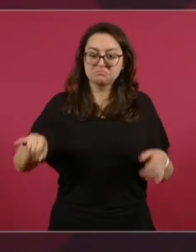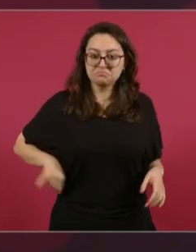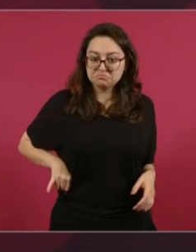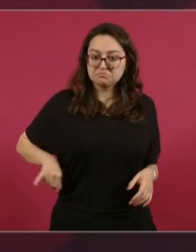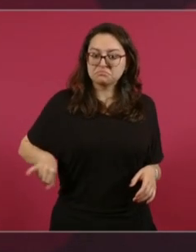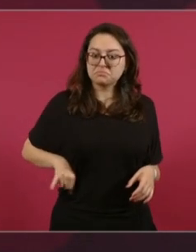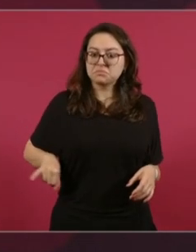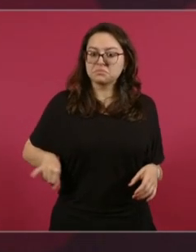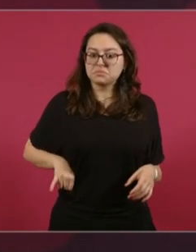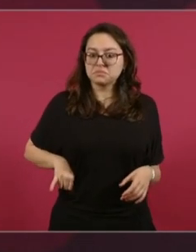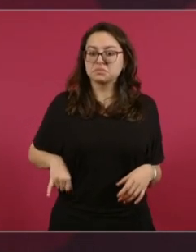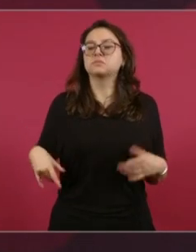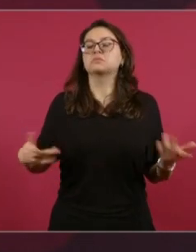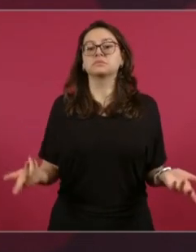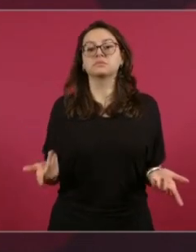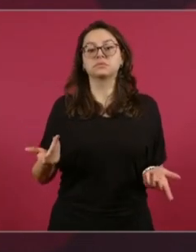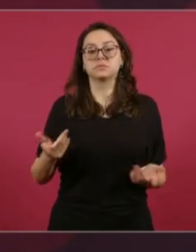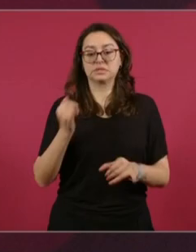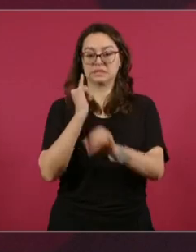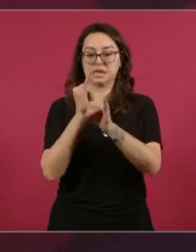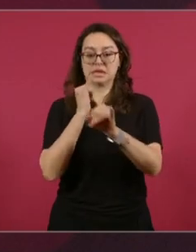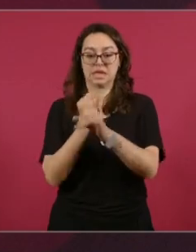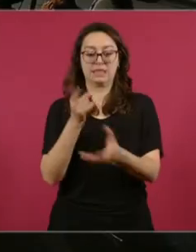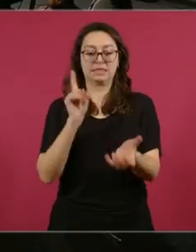Es buenísimo. A ver si